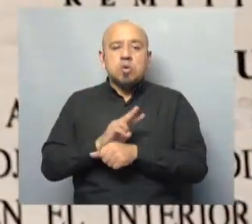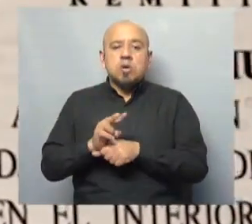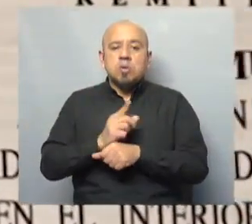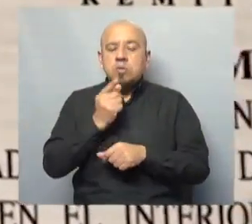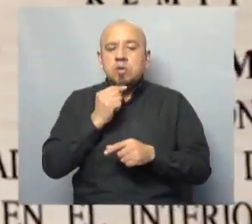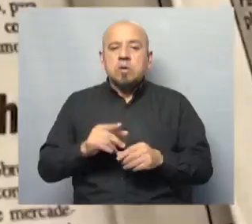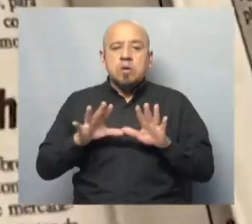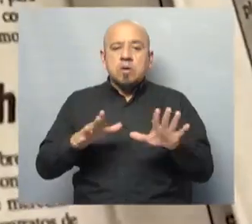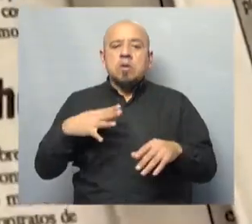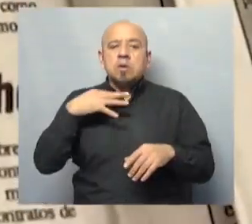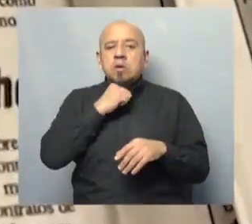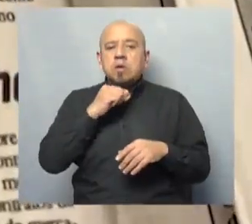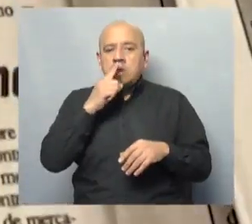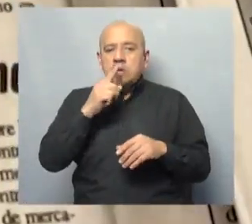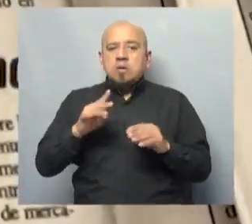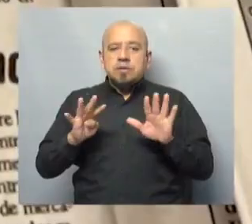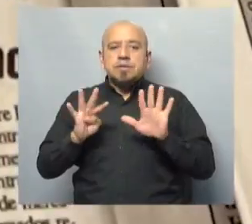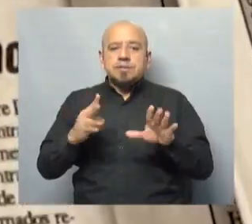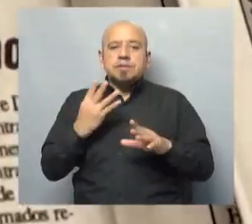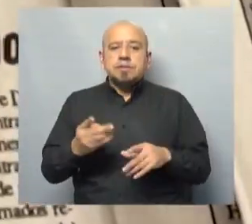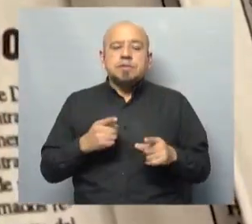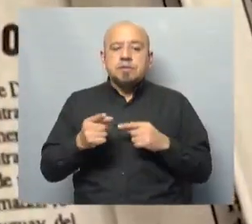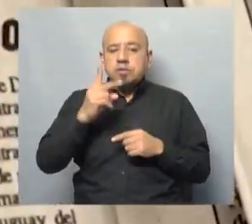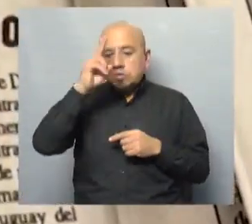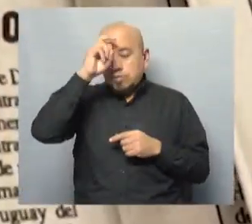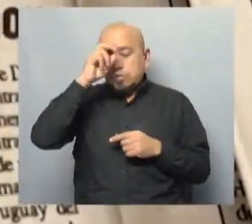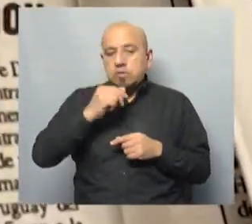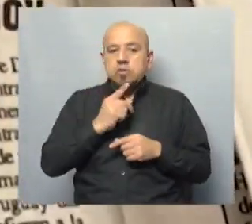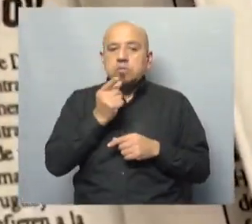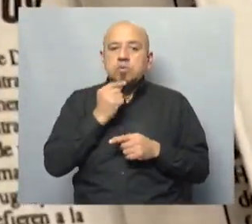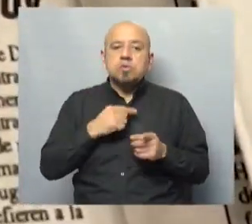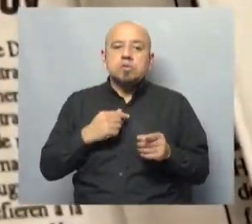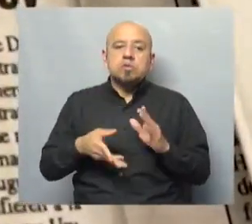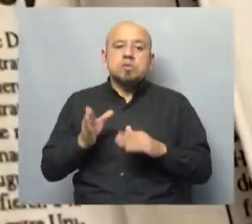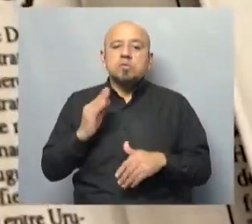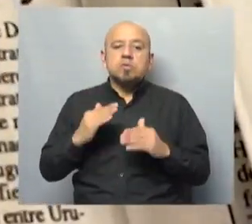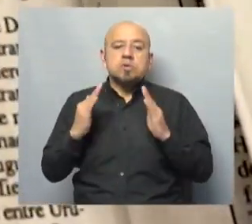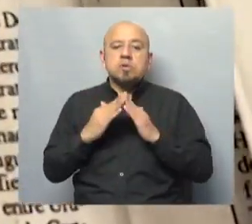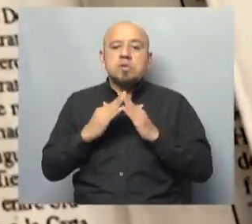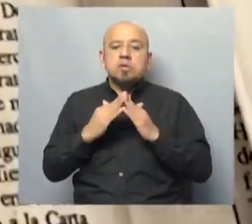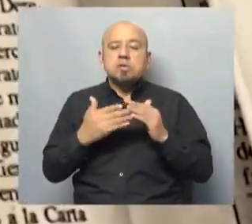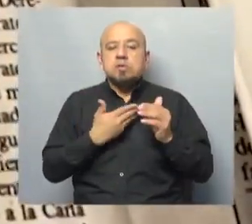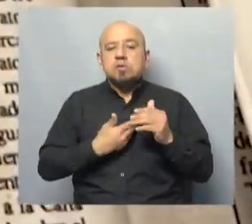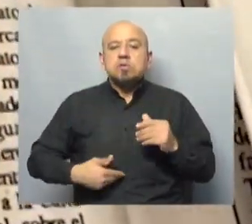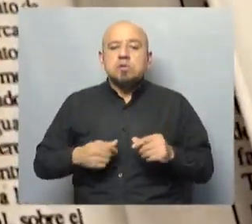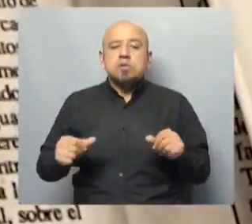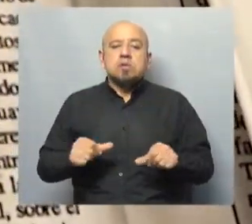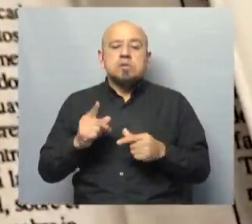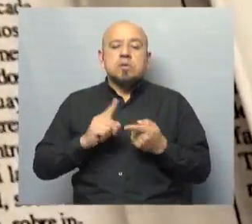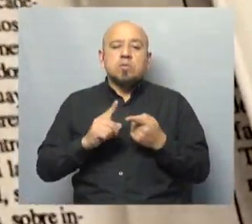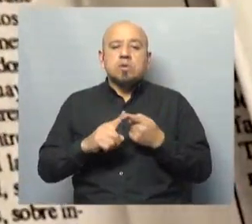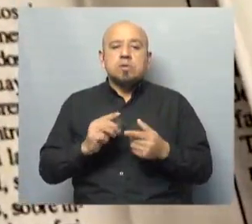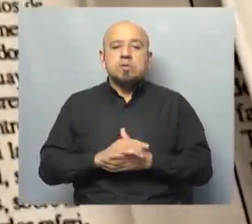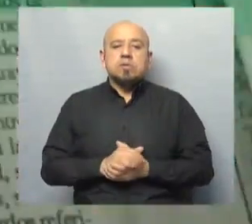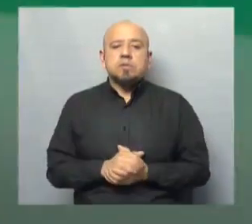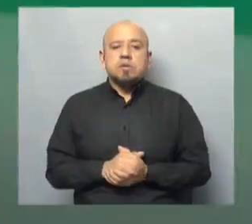1994 fue dado de alta y desde el hospital policial se fue directamente a la casa de gobierno para realizar acuerdos ministeriales